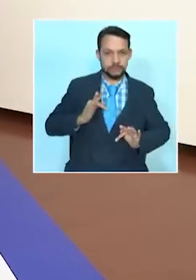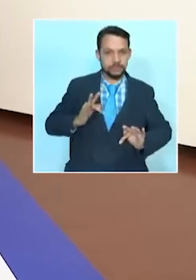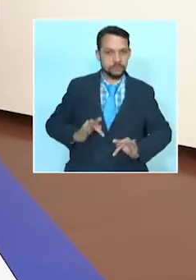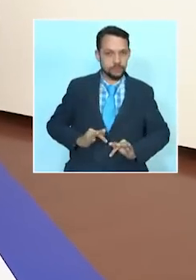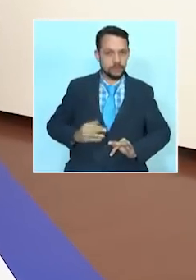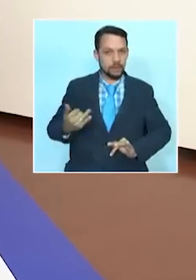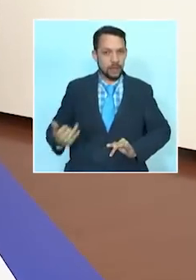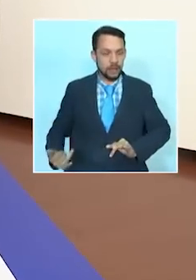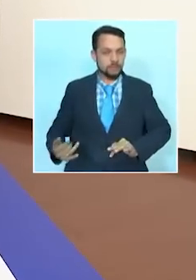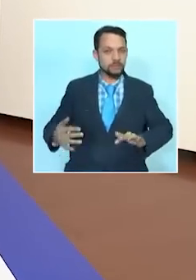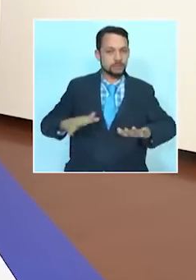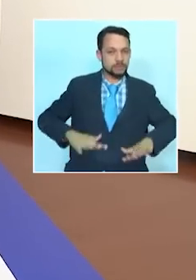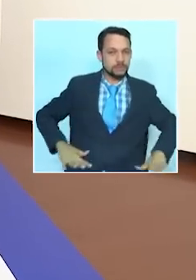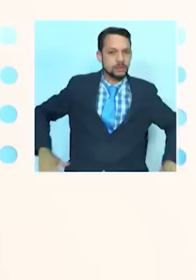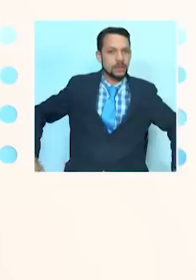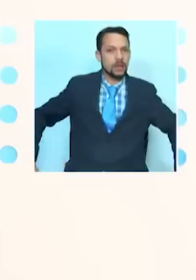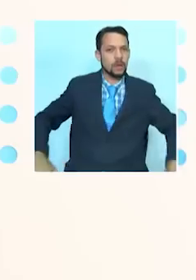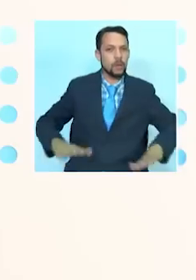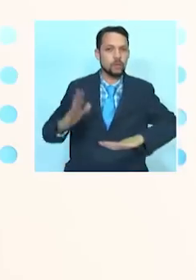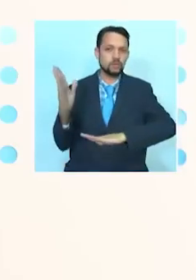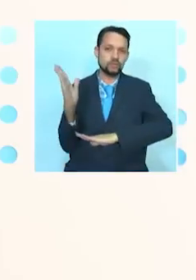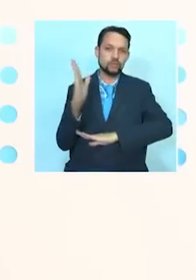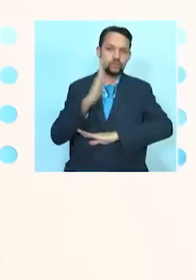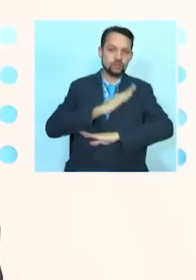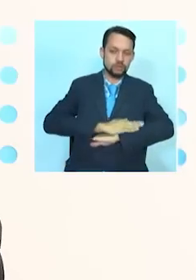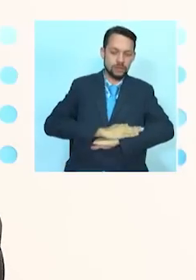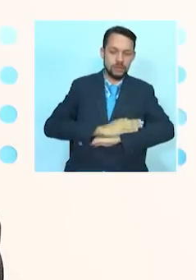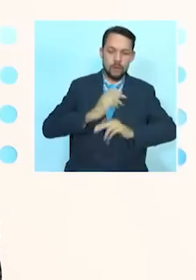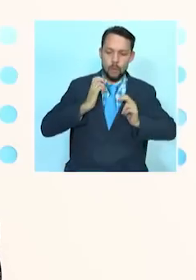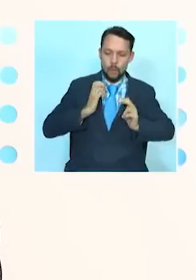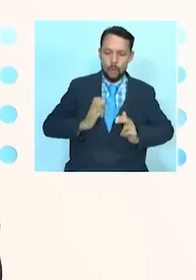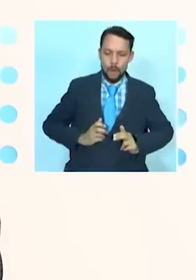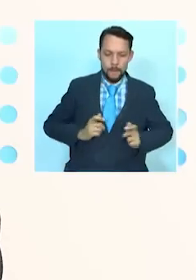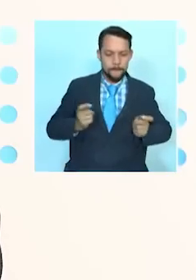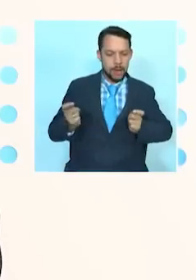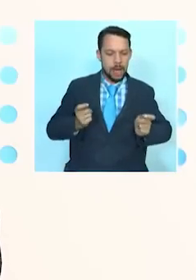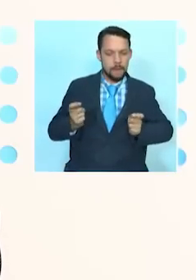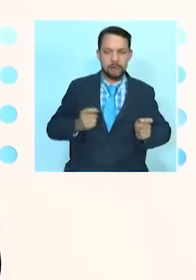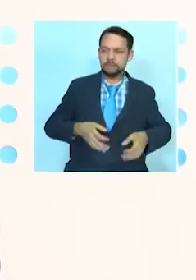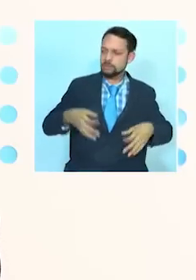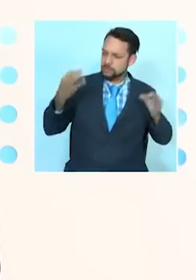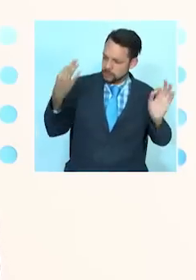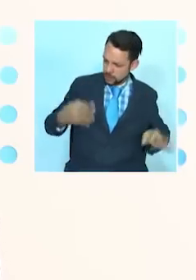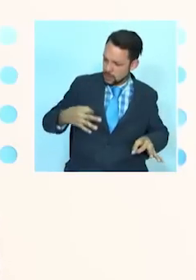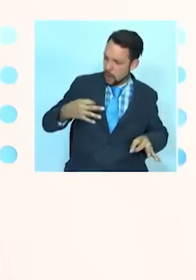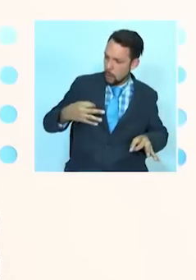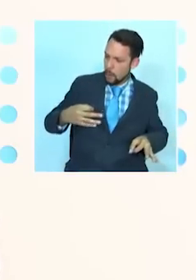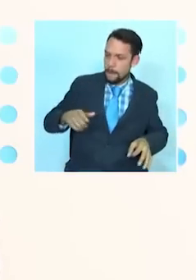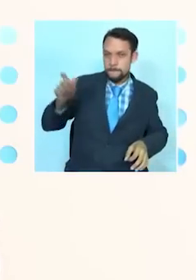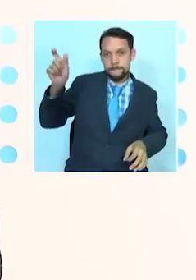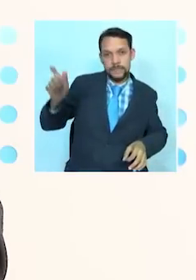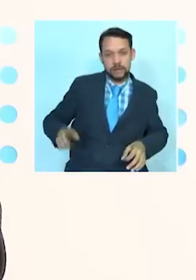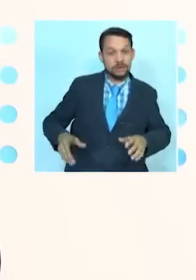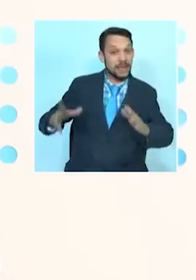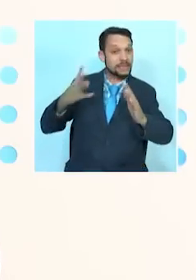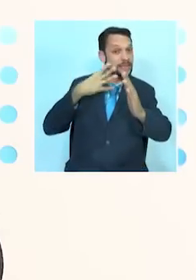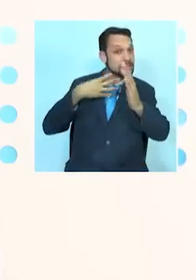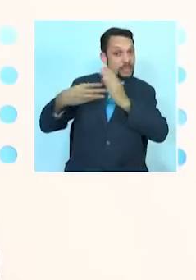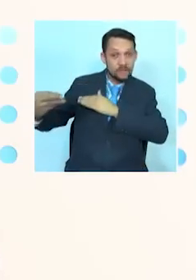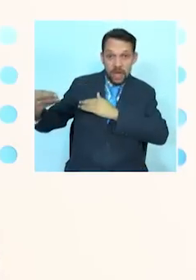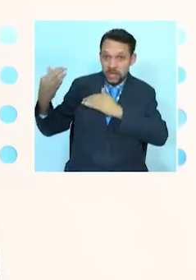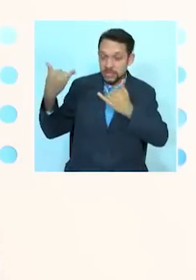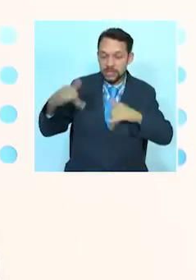el campo que hacen en el día para tu alma yo creo que las personas si no se van más